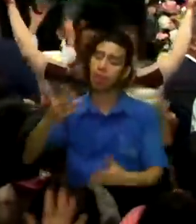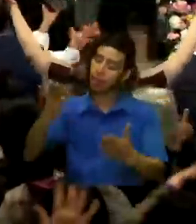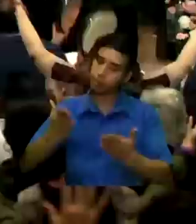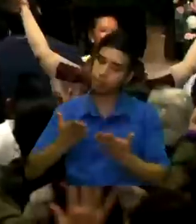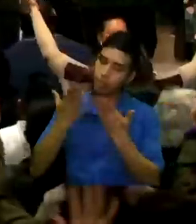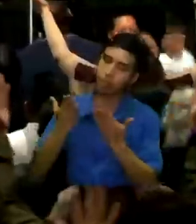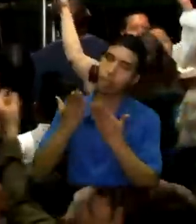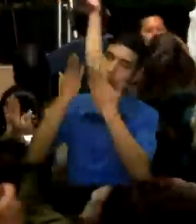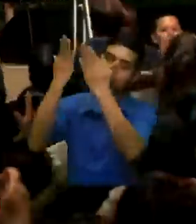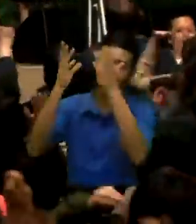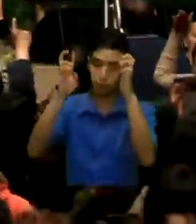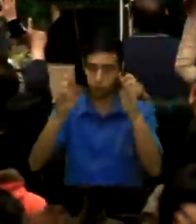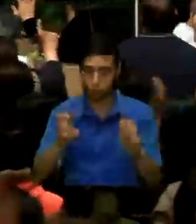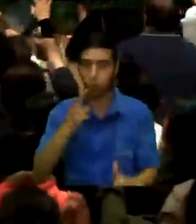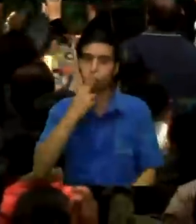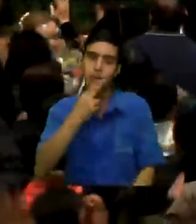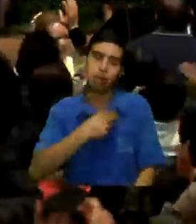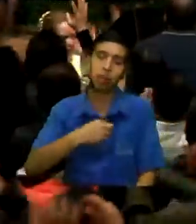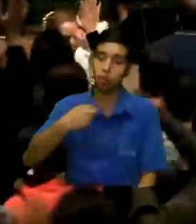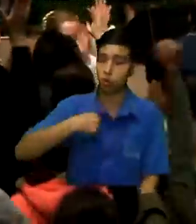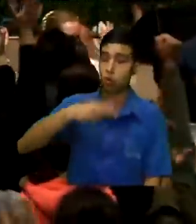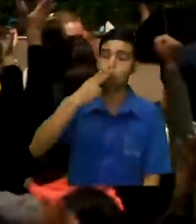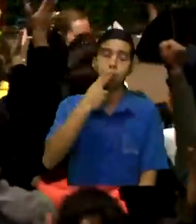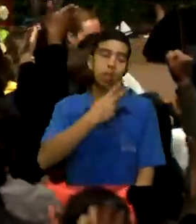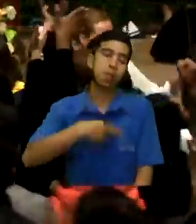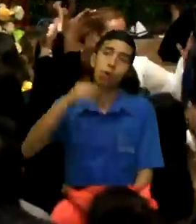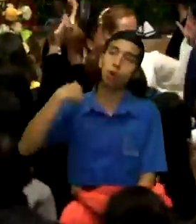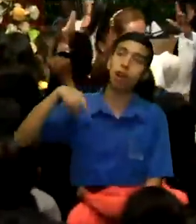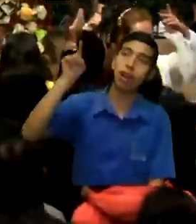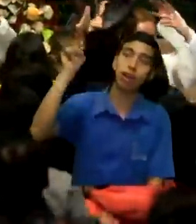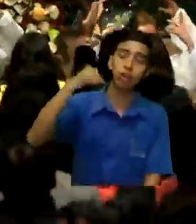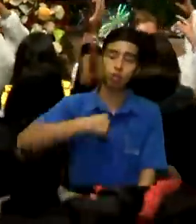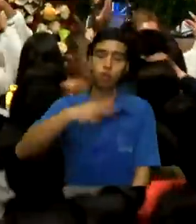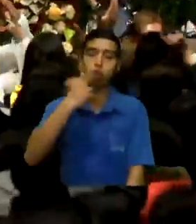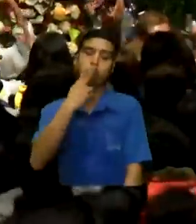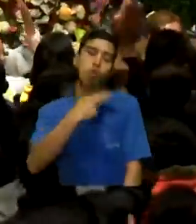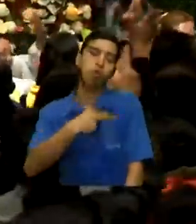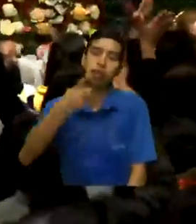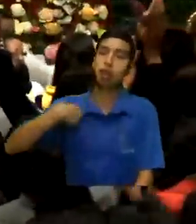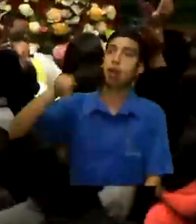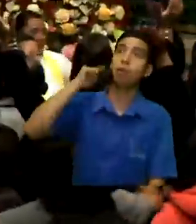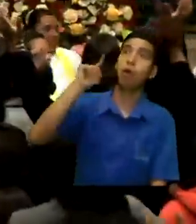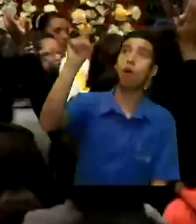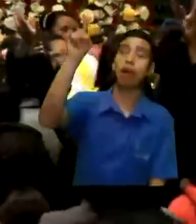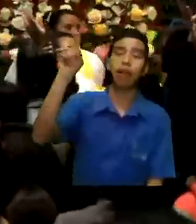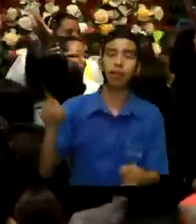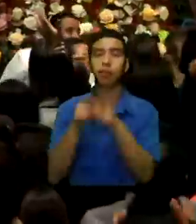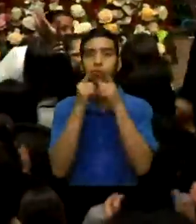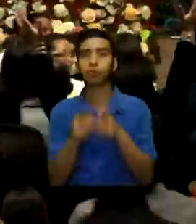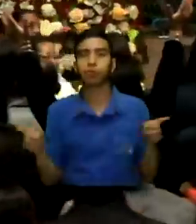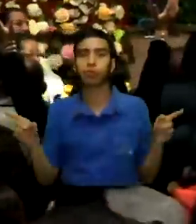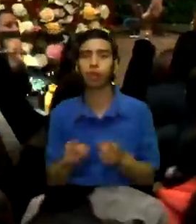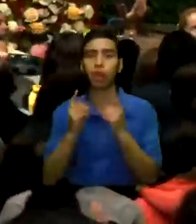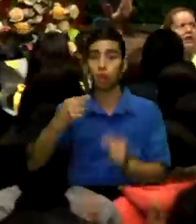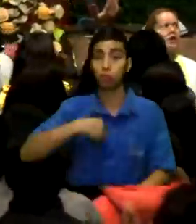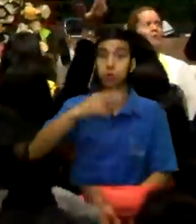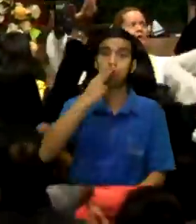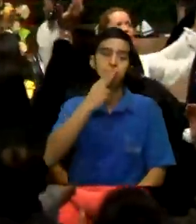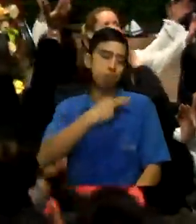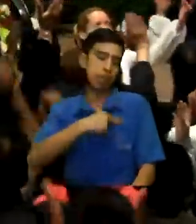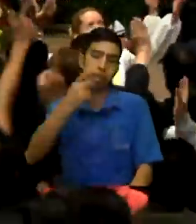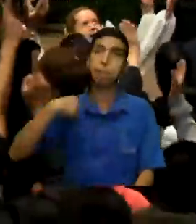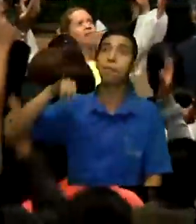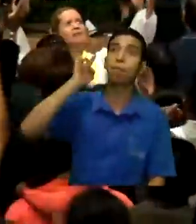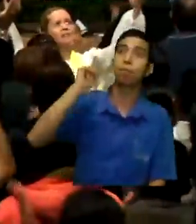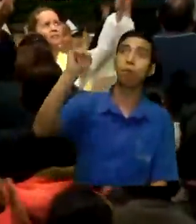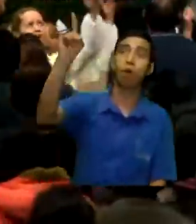al pequeño, por causa de él yo me haré más vil. Por causa de él yo me haré más vil. Por